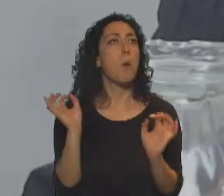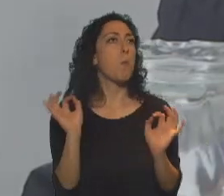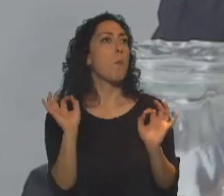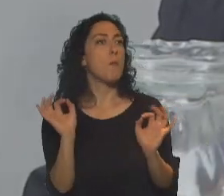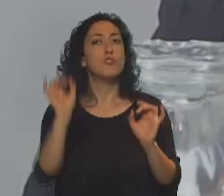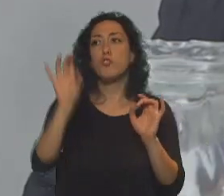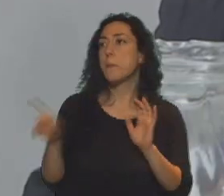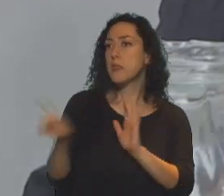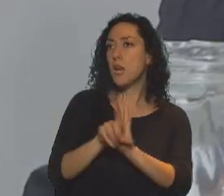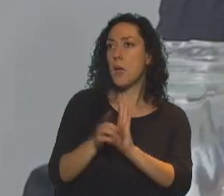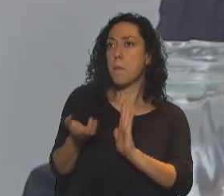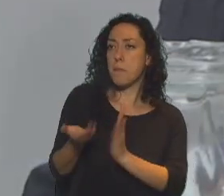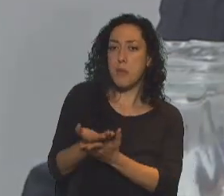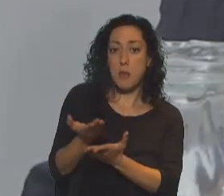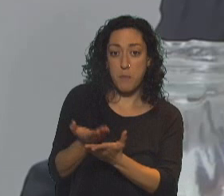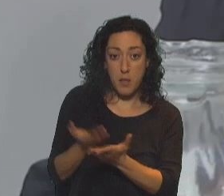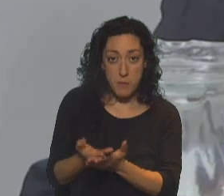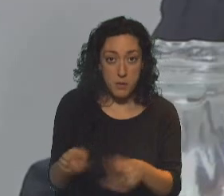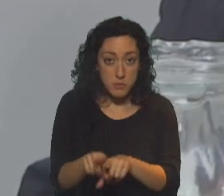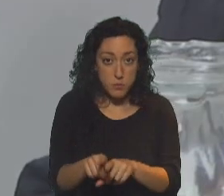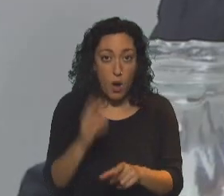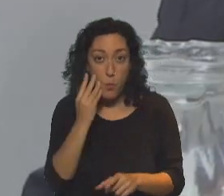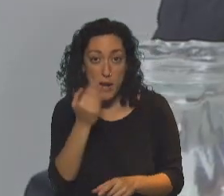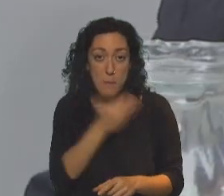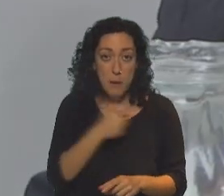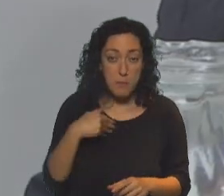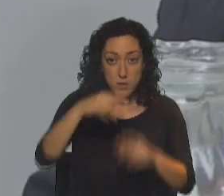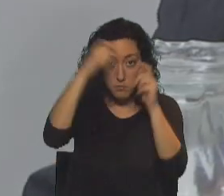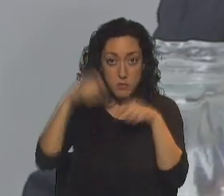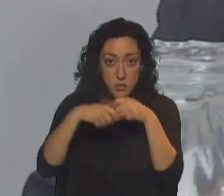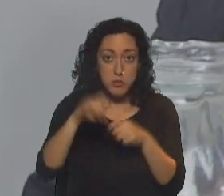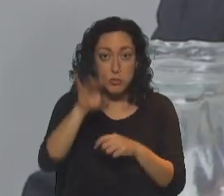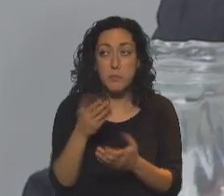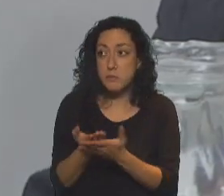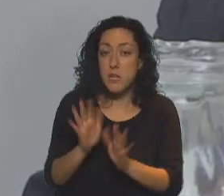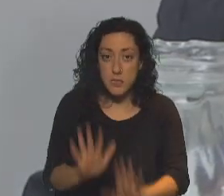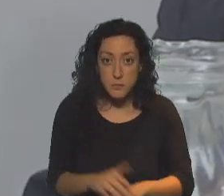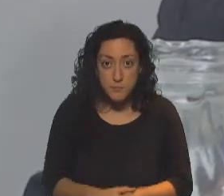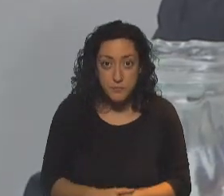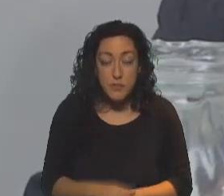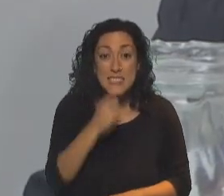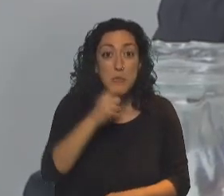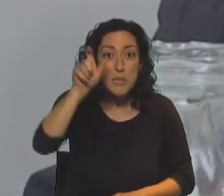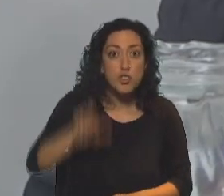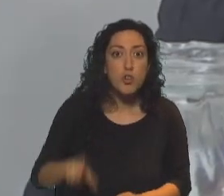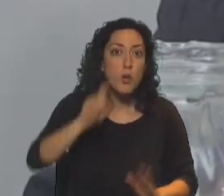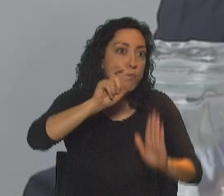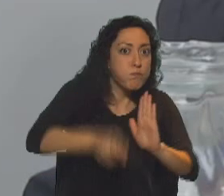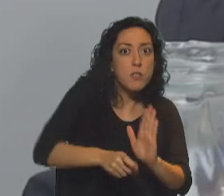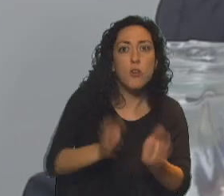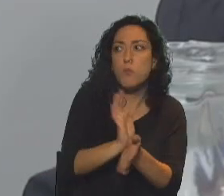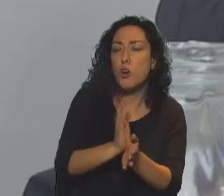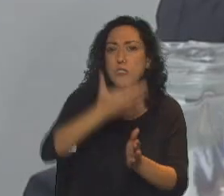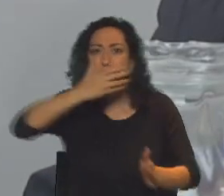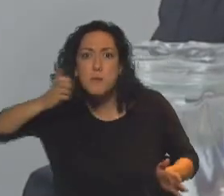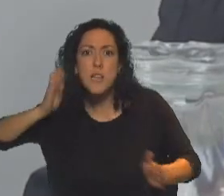como hicieron, porque la verdad que este es el tema. Cuando alguien delinque no se lo puede ni matar, ni secuestrar, ni torturar,